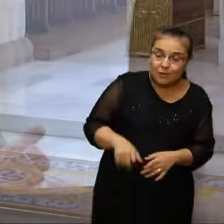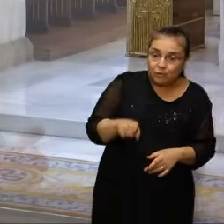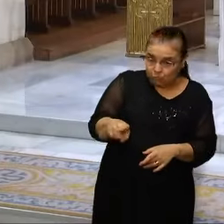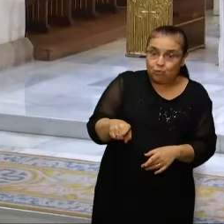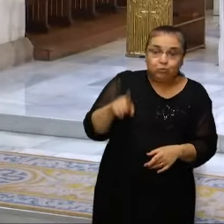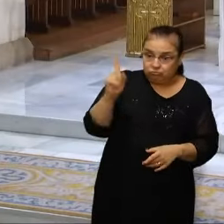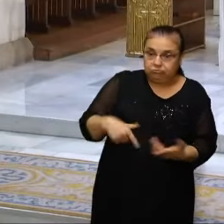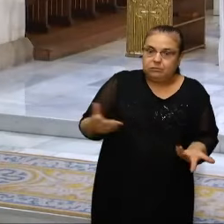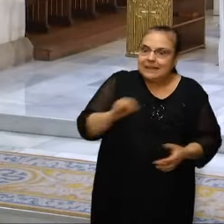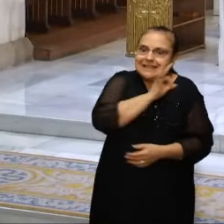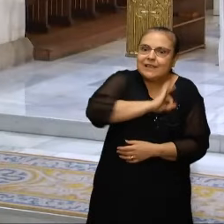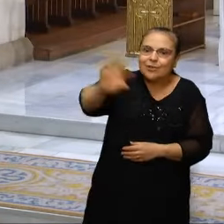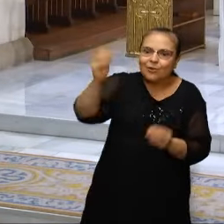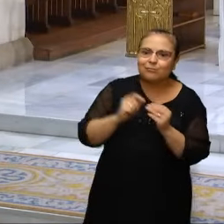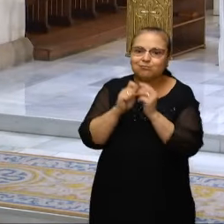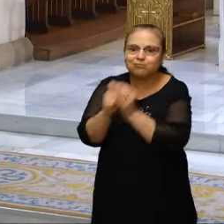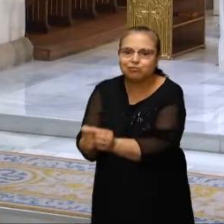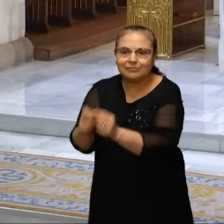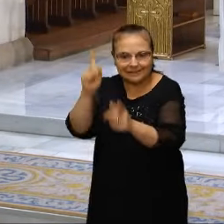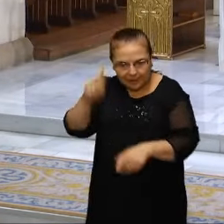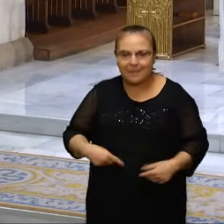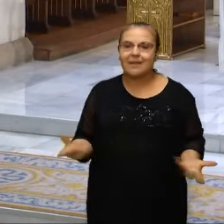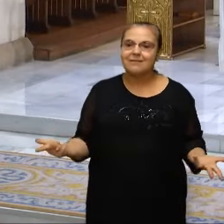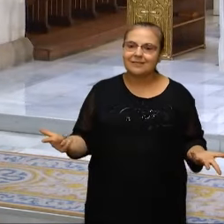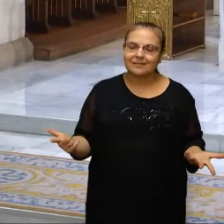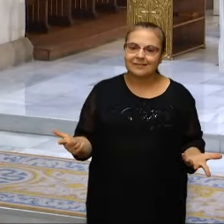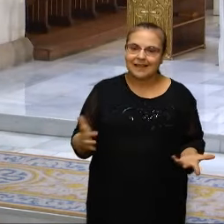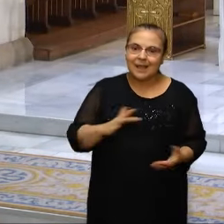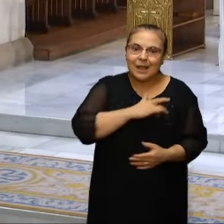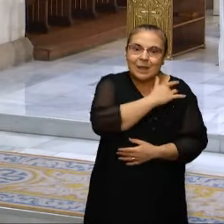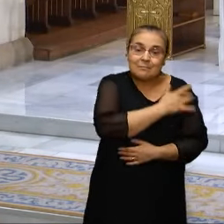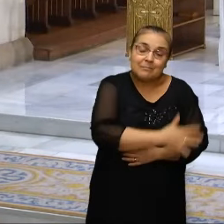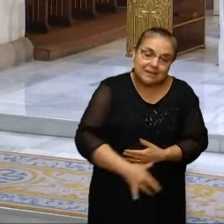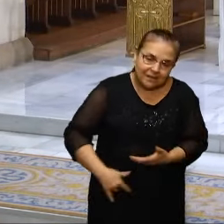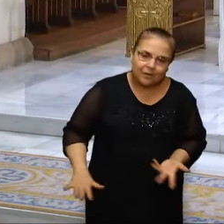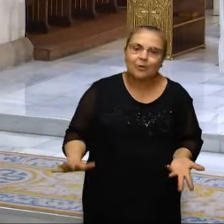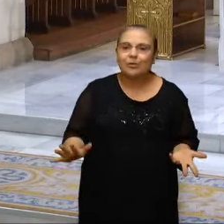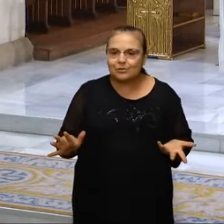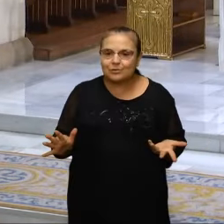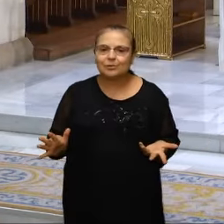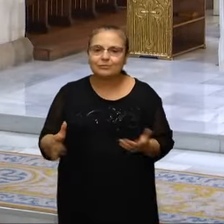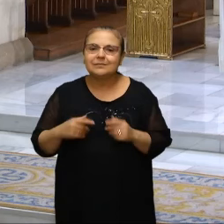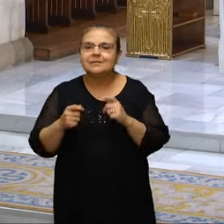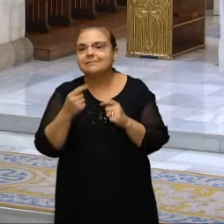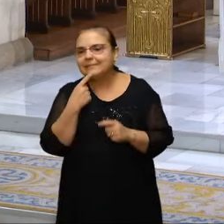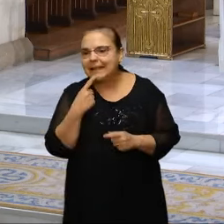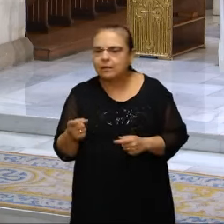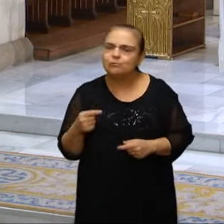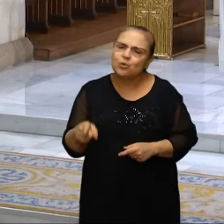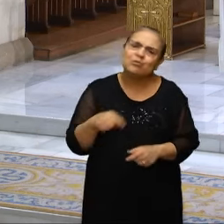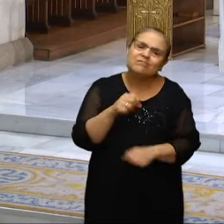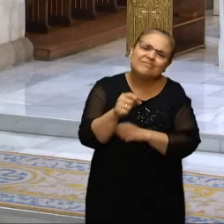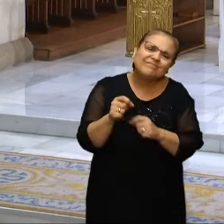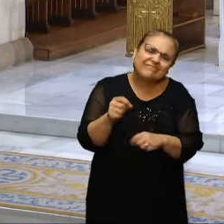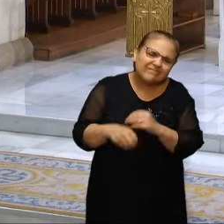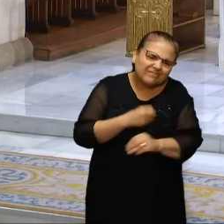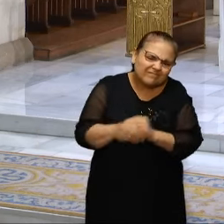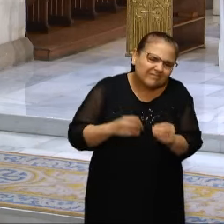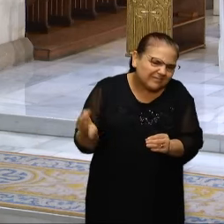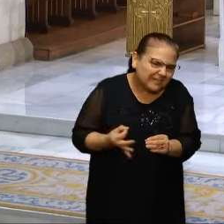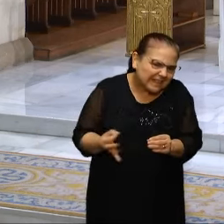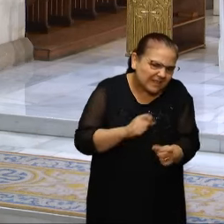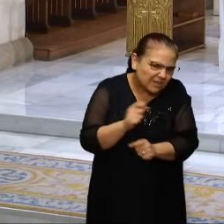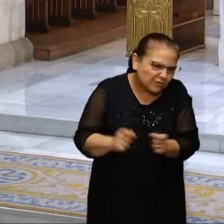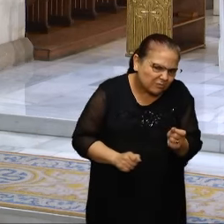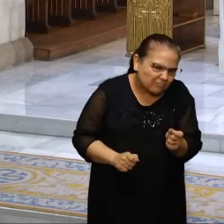contigo. Incluso Dios será misericordioso si tú no lo has sido, pero por su misericordia te dirá, ¿qué has hecho?